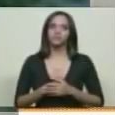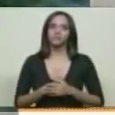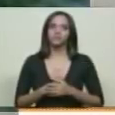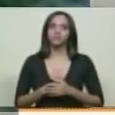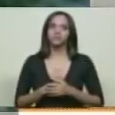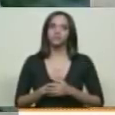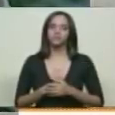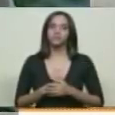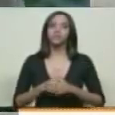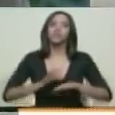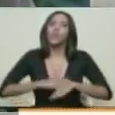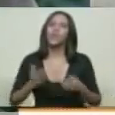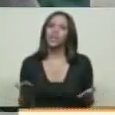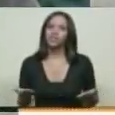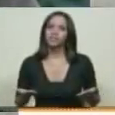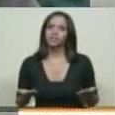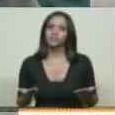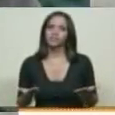¿Por qué?